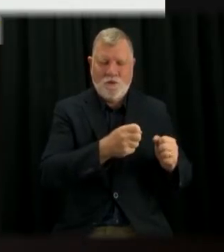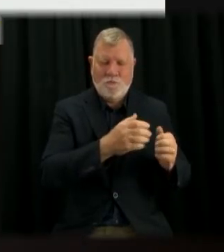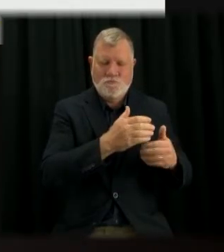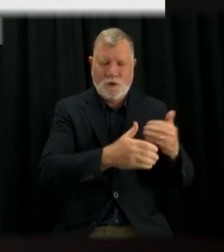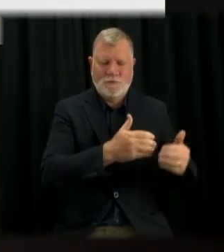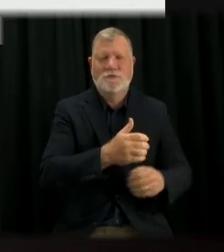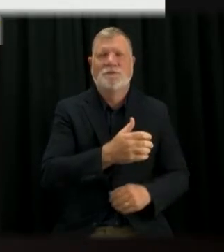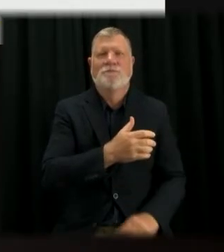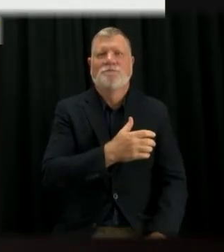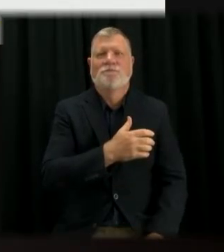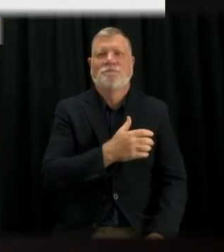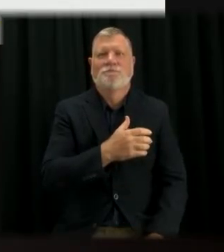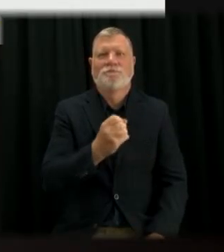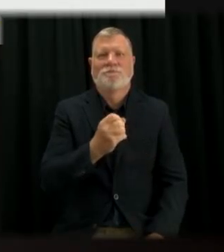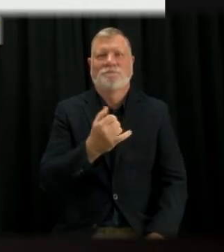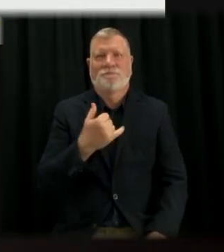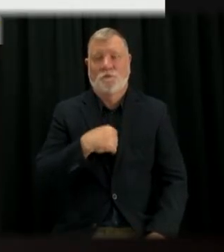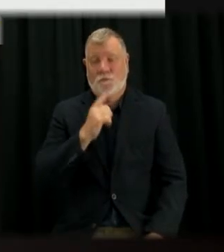de contrataciones,